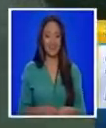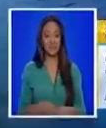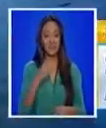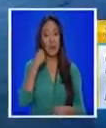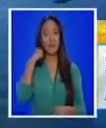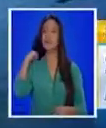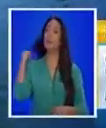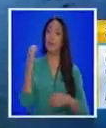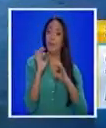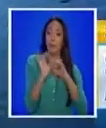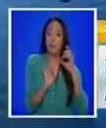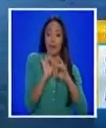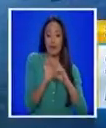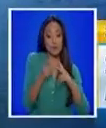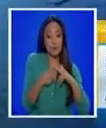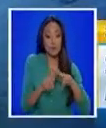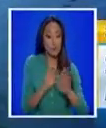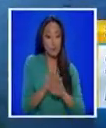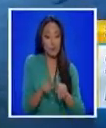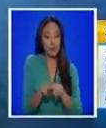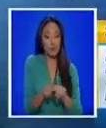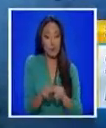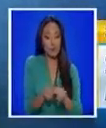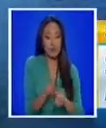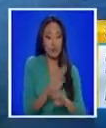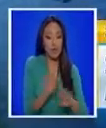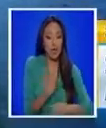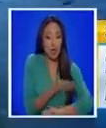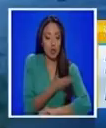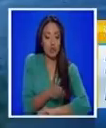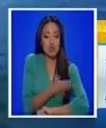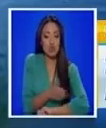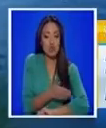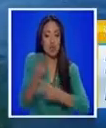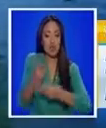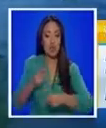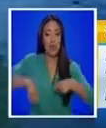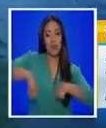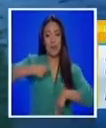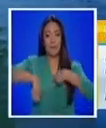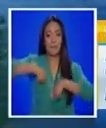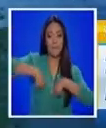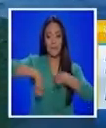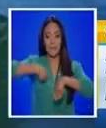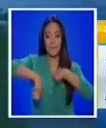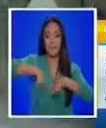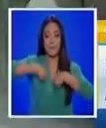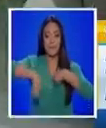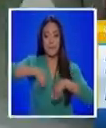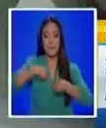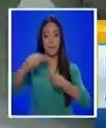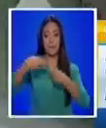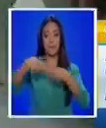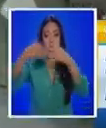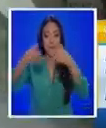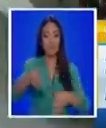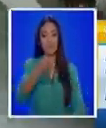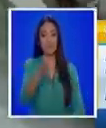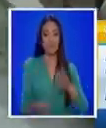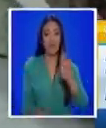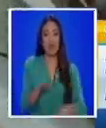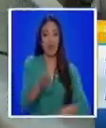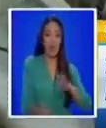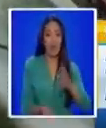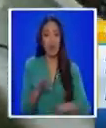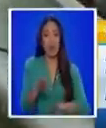Bueno, arrancó la competencia y también la música se viene con la Junior Band para alentar a los participantes.